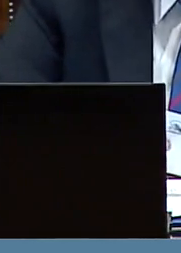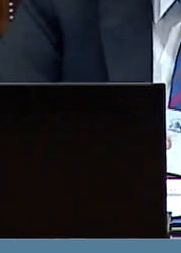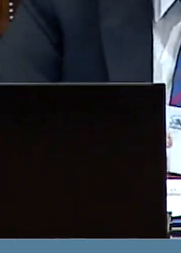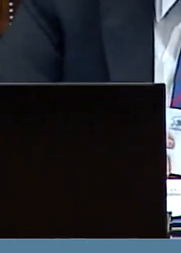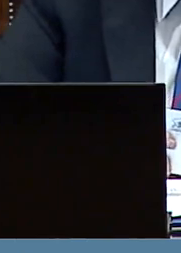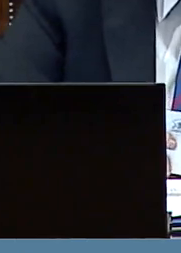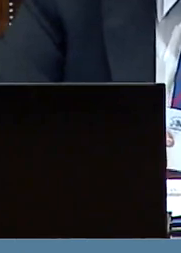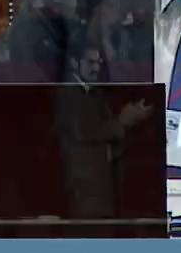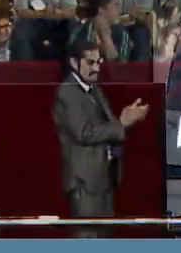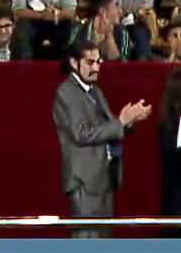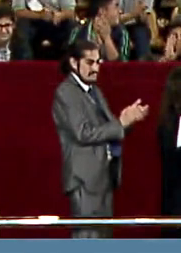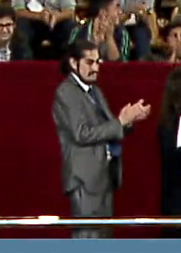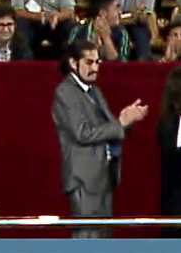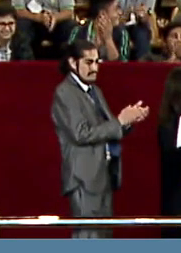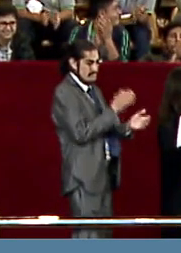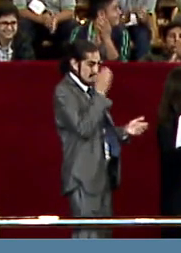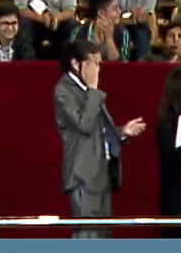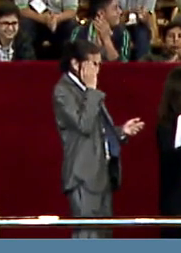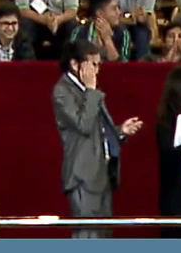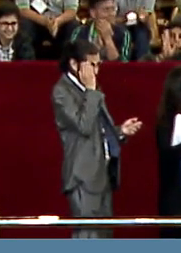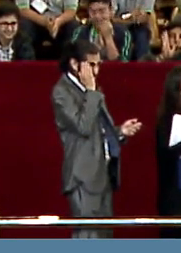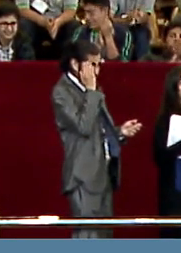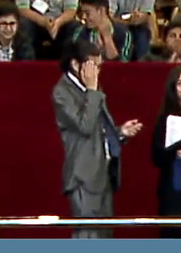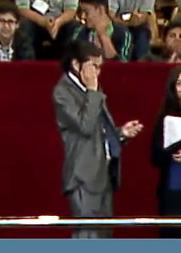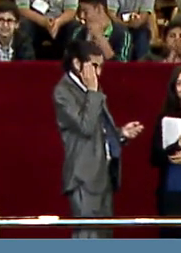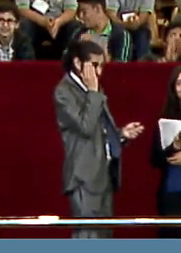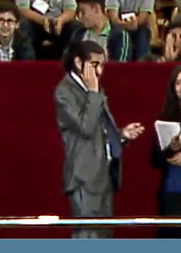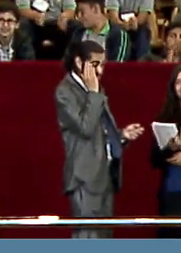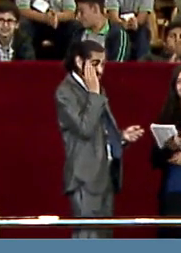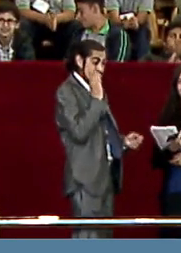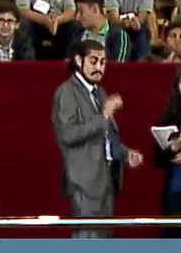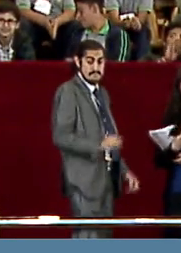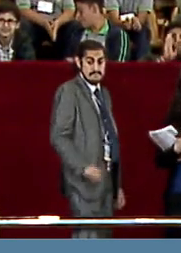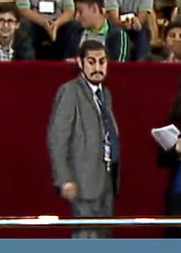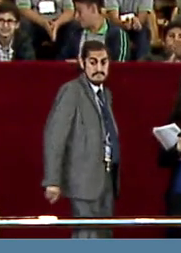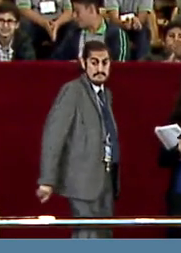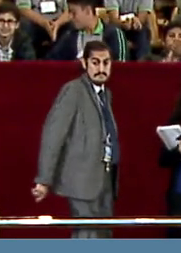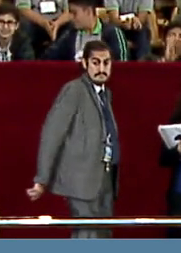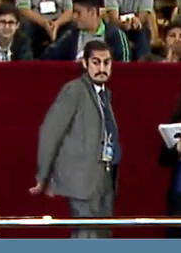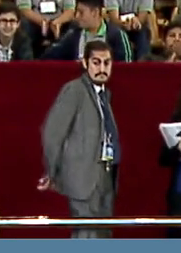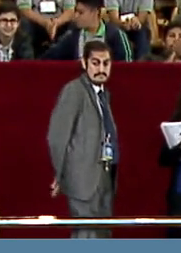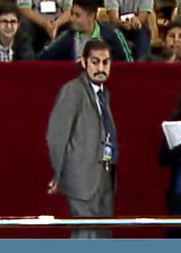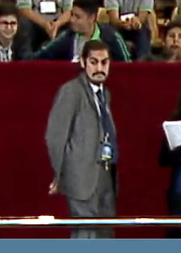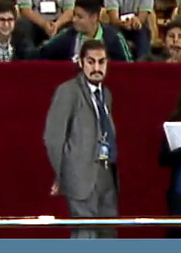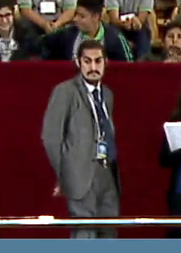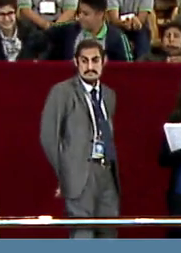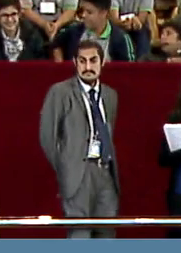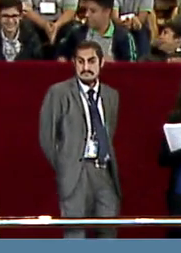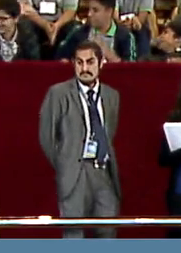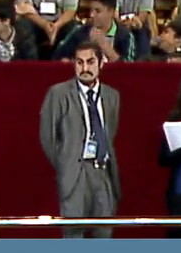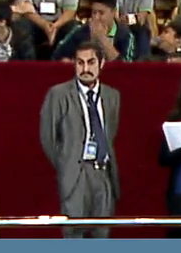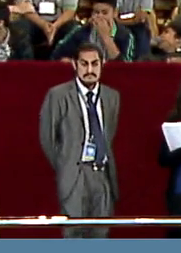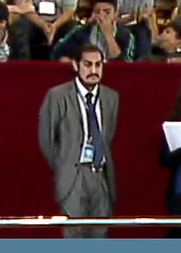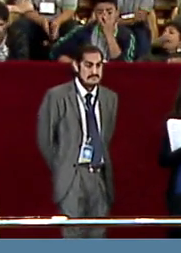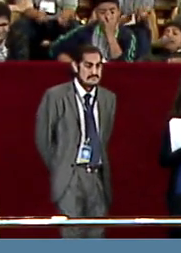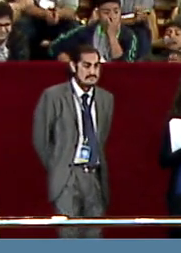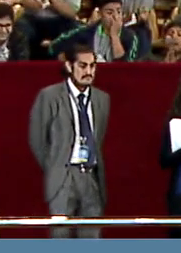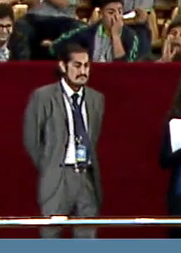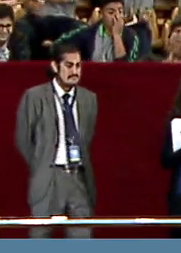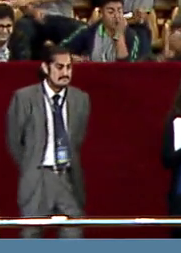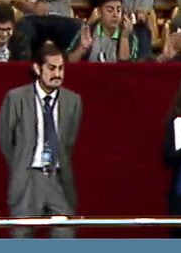Ellos, reitero, han sido invitados por la diputada Alejandra Sepúlveda,